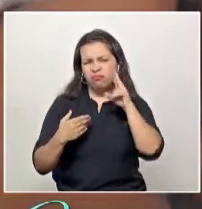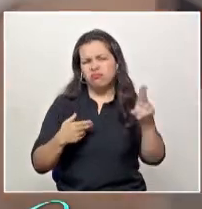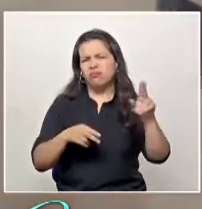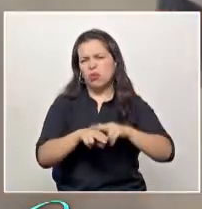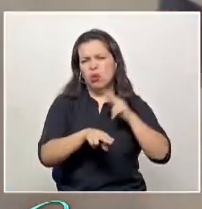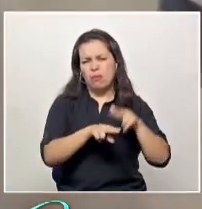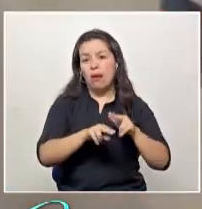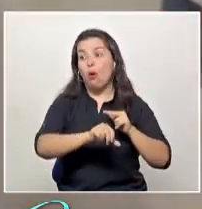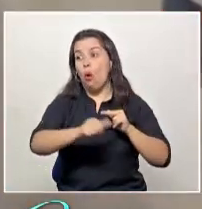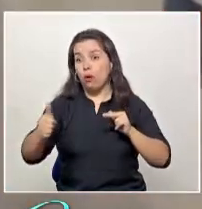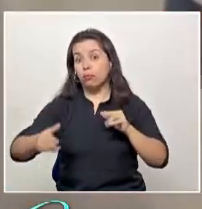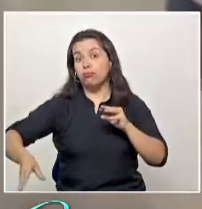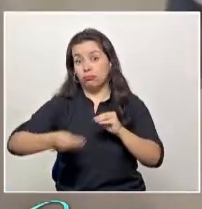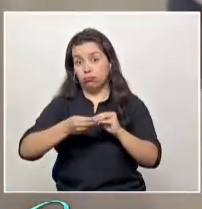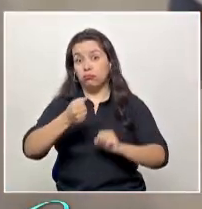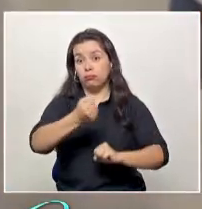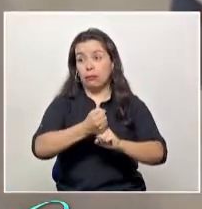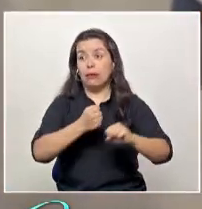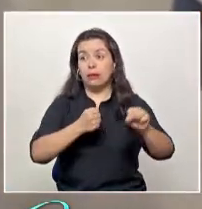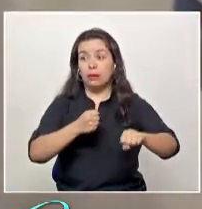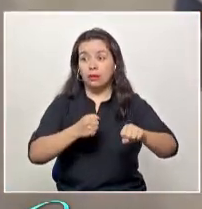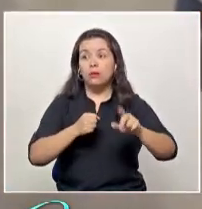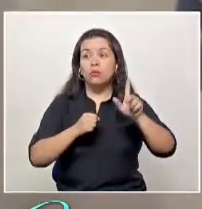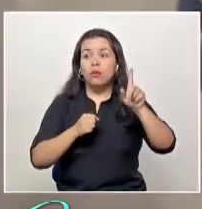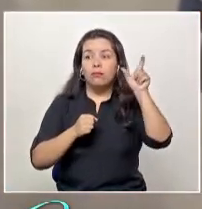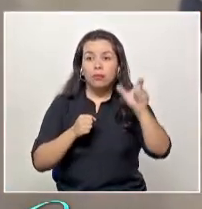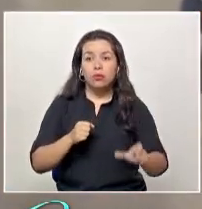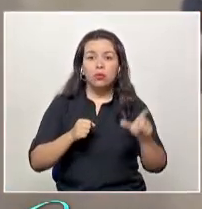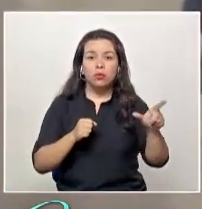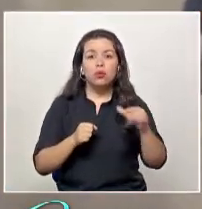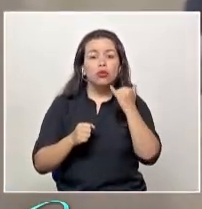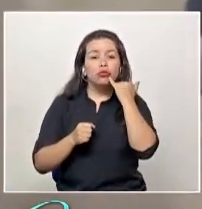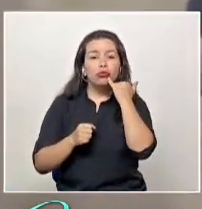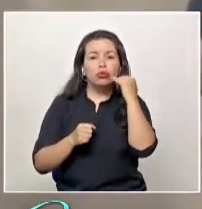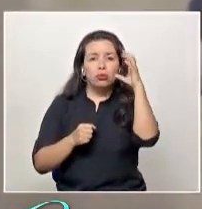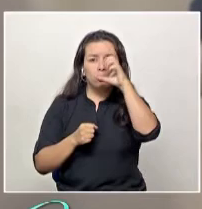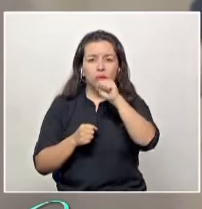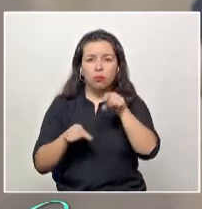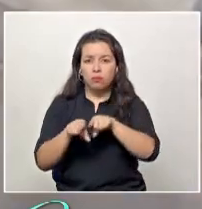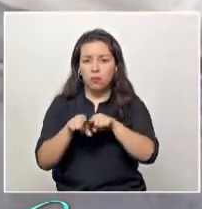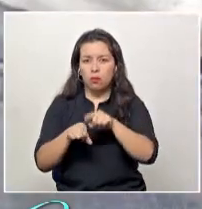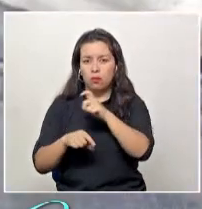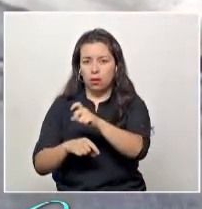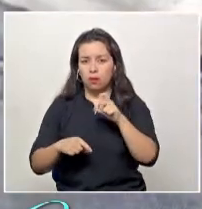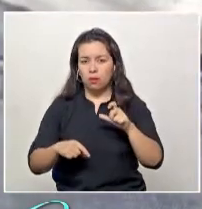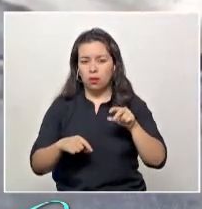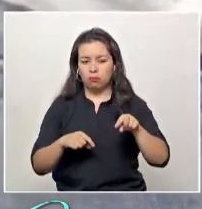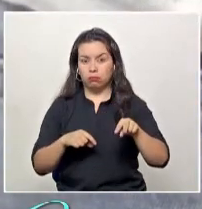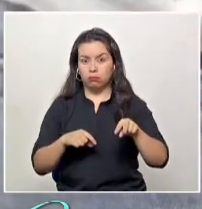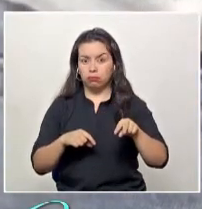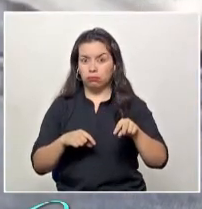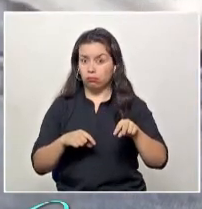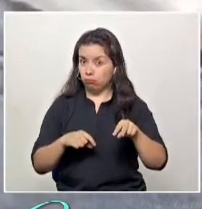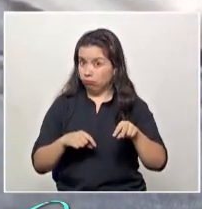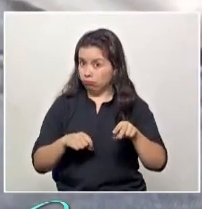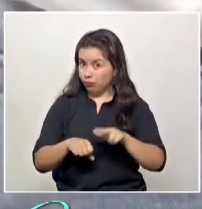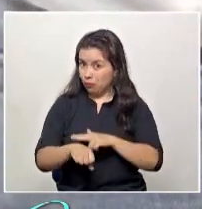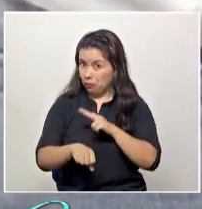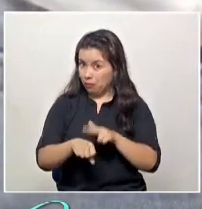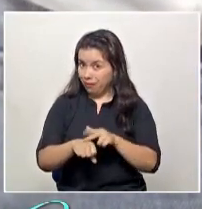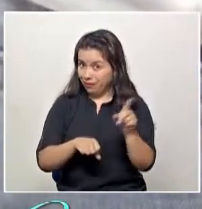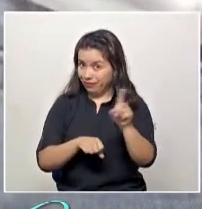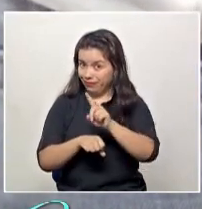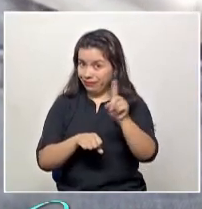enseñaron. Y entonces, que una persona orine oscuro como gaseosa cola no es